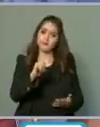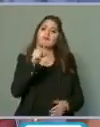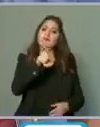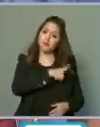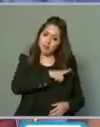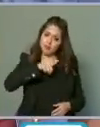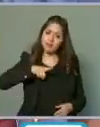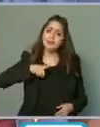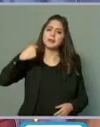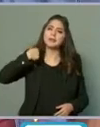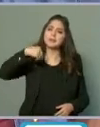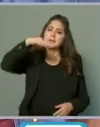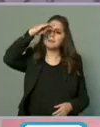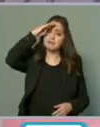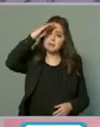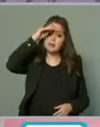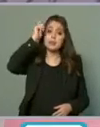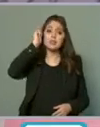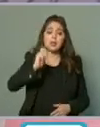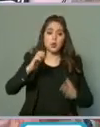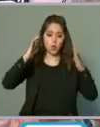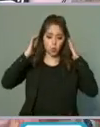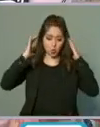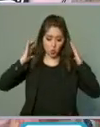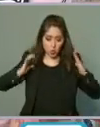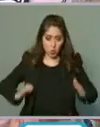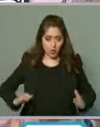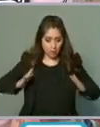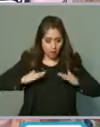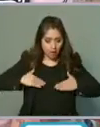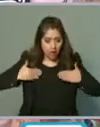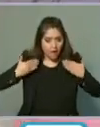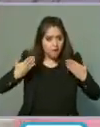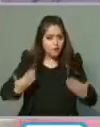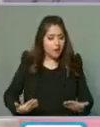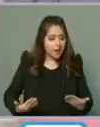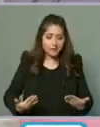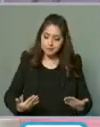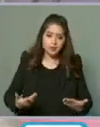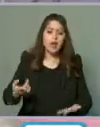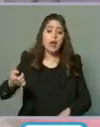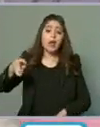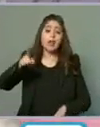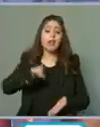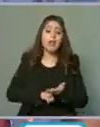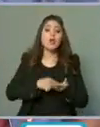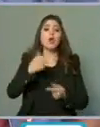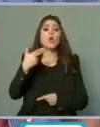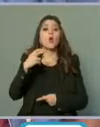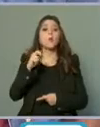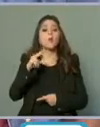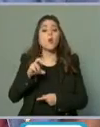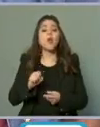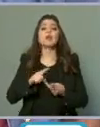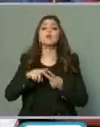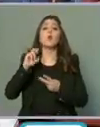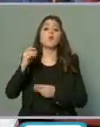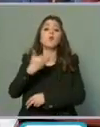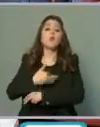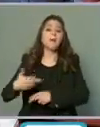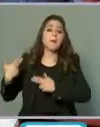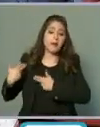que descartar la parte fisiológica, porque hay factores hormonales, hay factores hereditarios, hay factores de